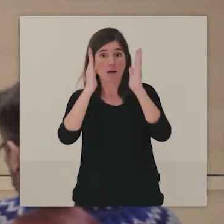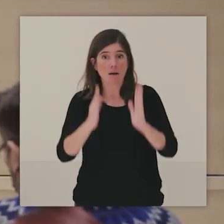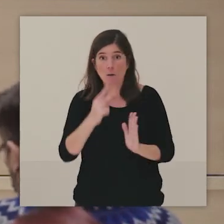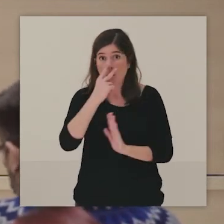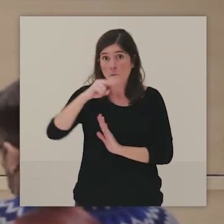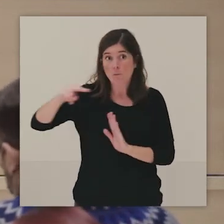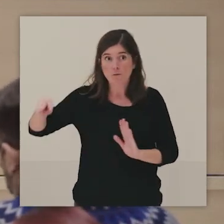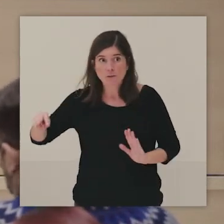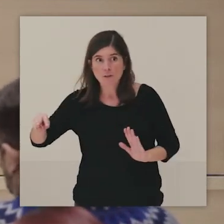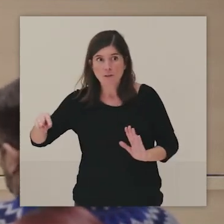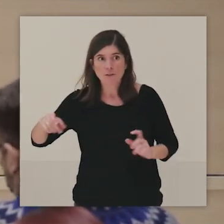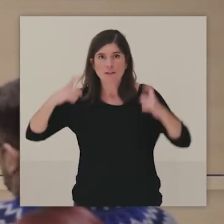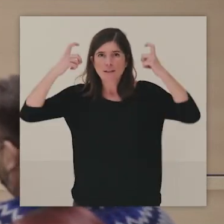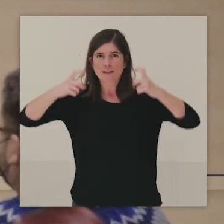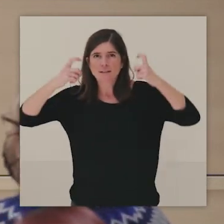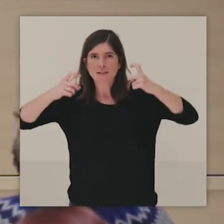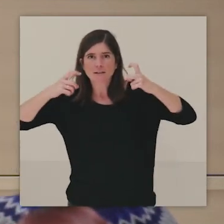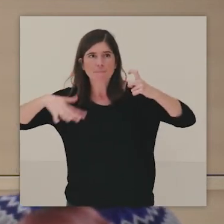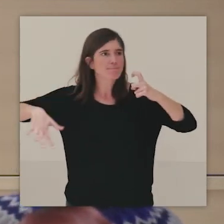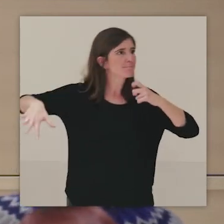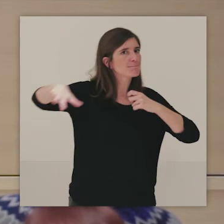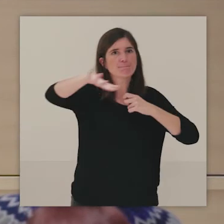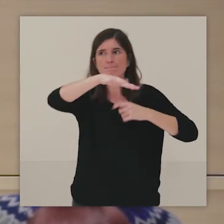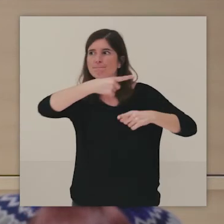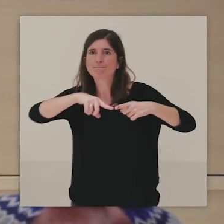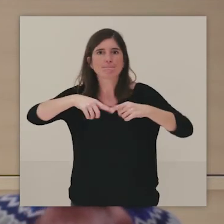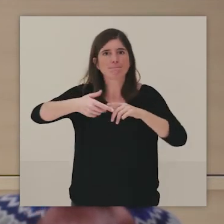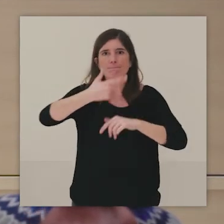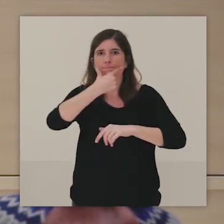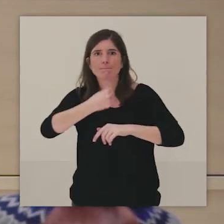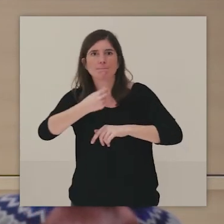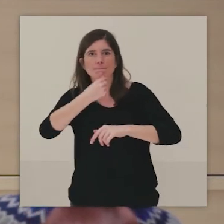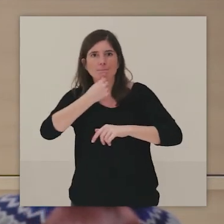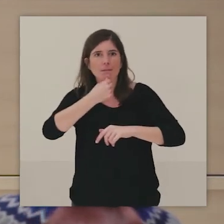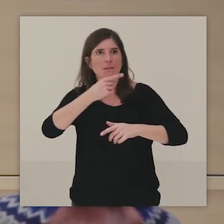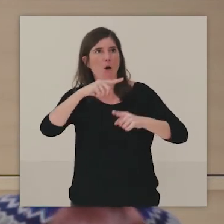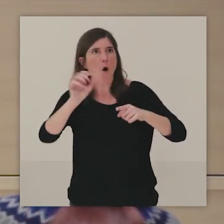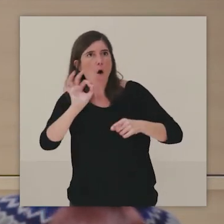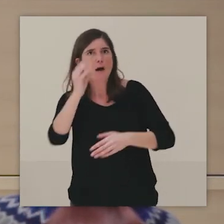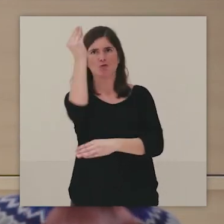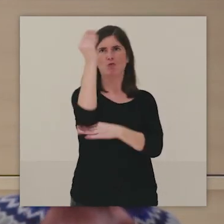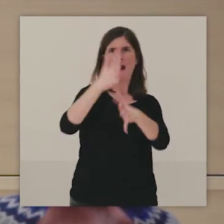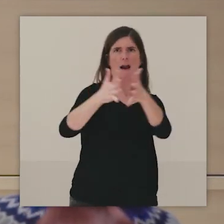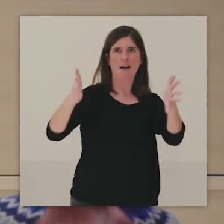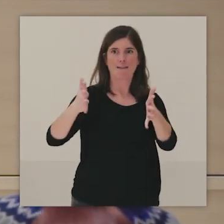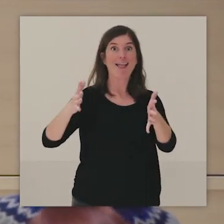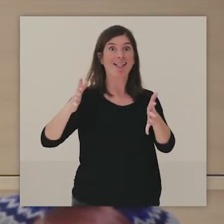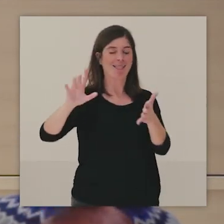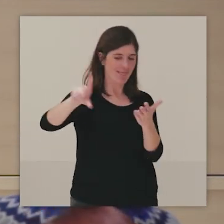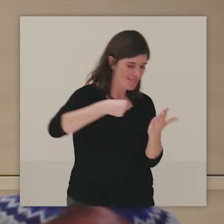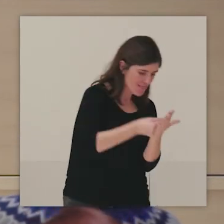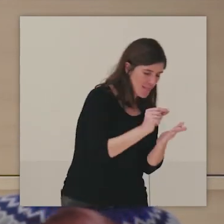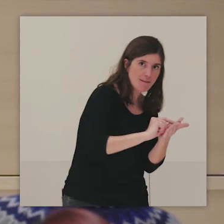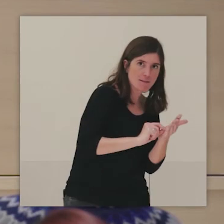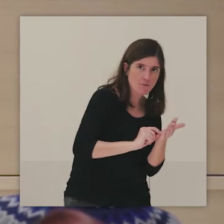realidad. Engañen al ojo con 3 dimensiones y sitúen los elementos que son significativos de recuerdo de